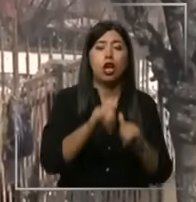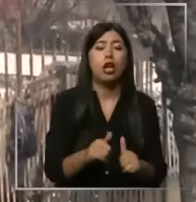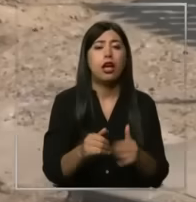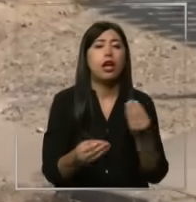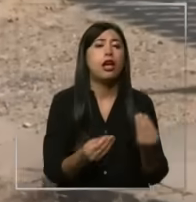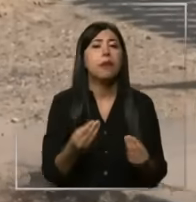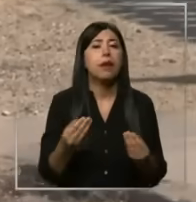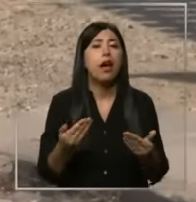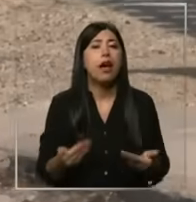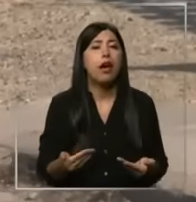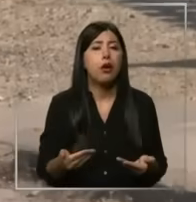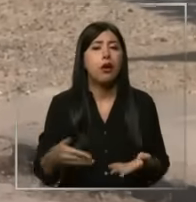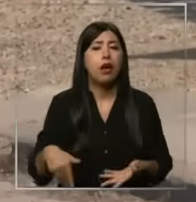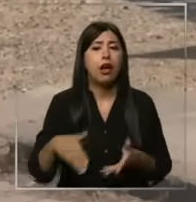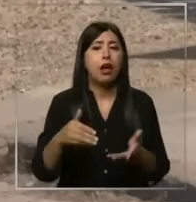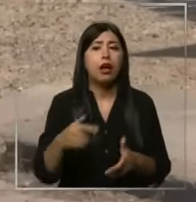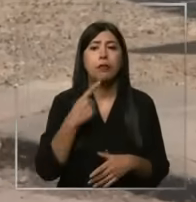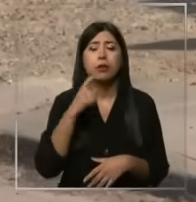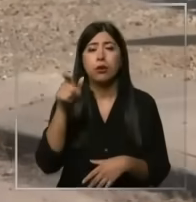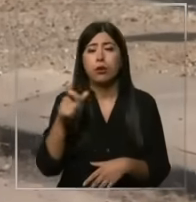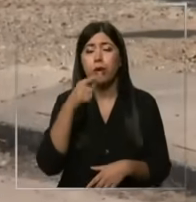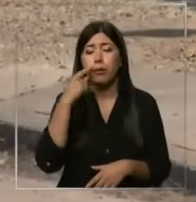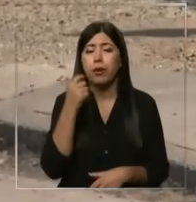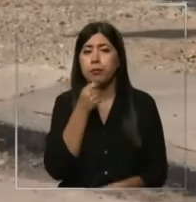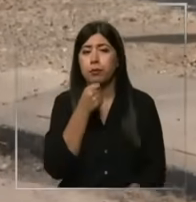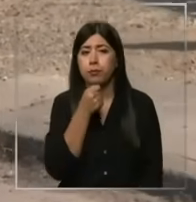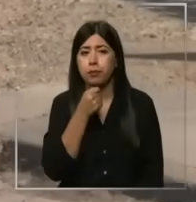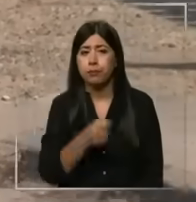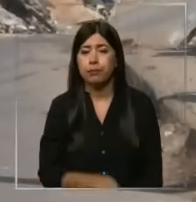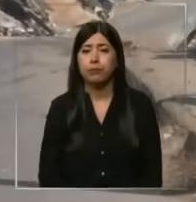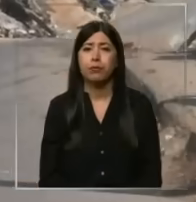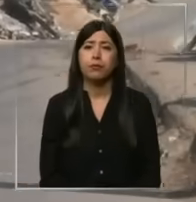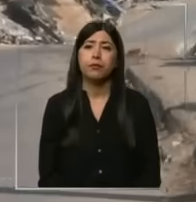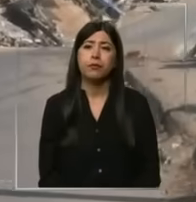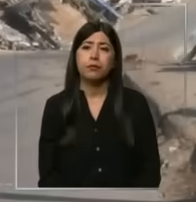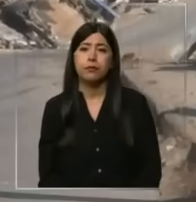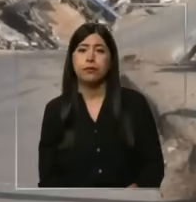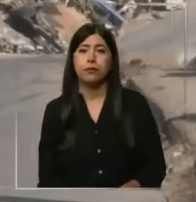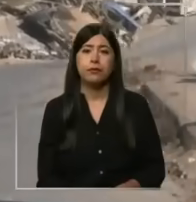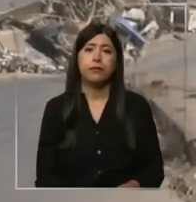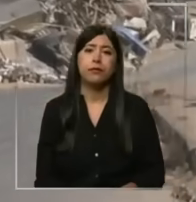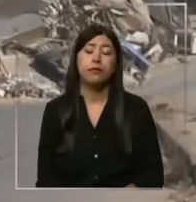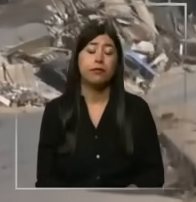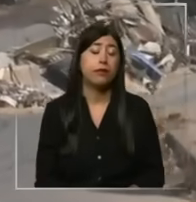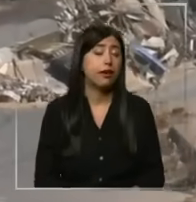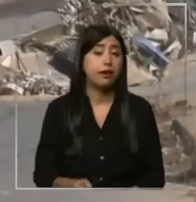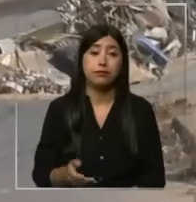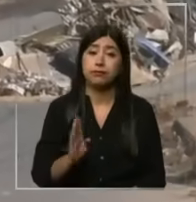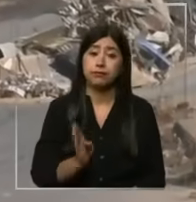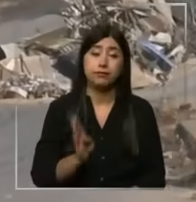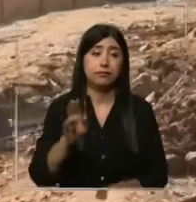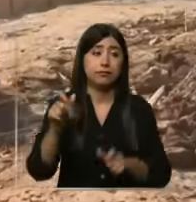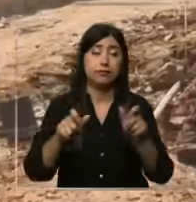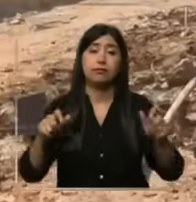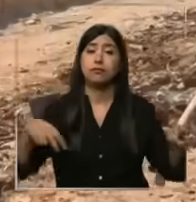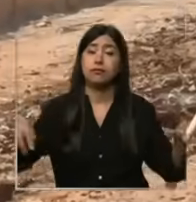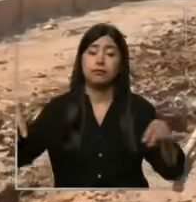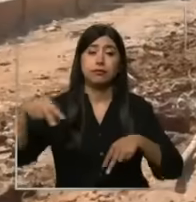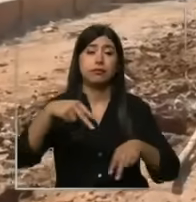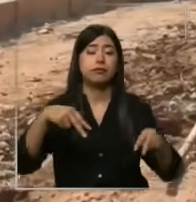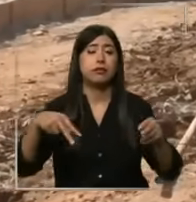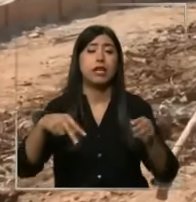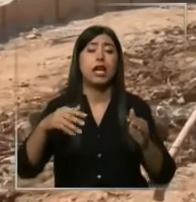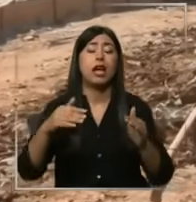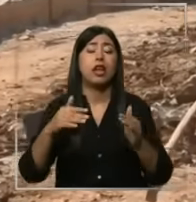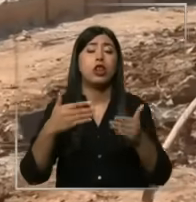ahora en las calles? Se lo preguntamos a Patricio Angulo. Pato. Sí, todavía hay movimiento acá en el sector alto de Viña